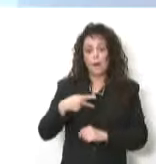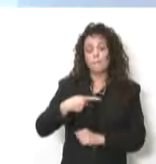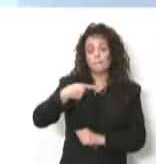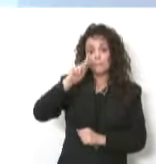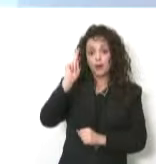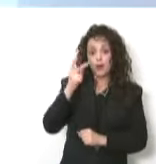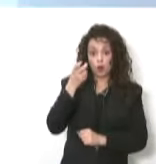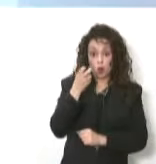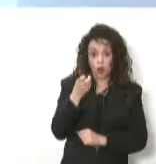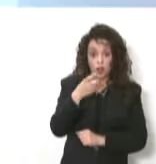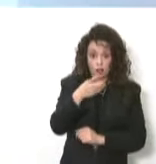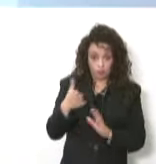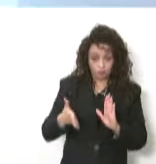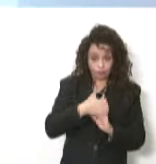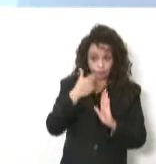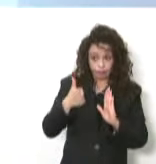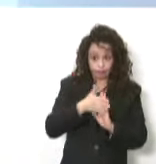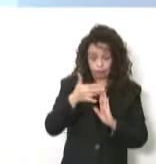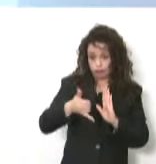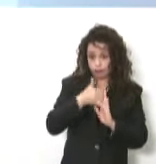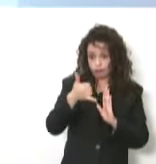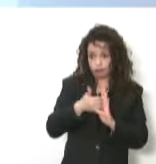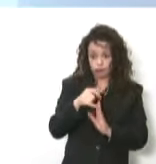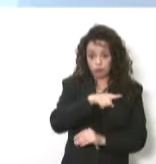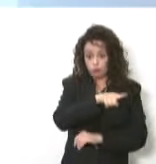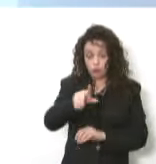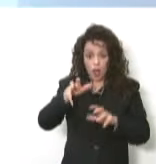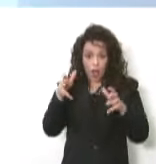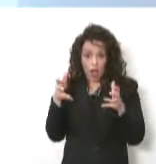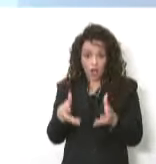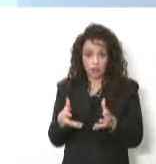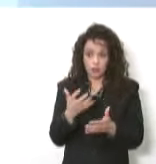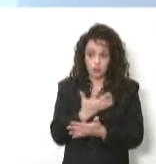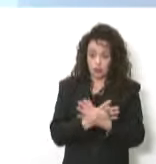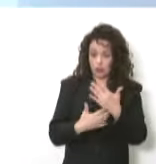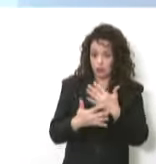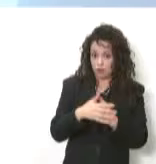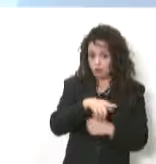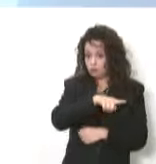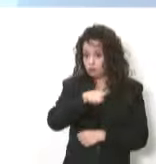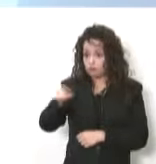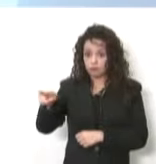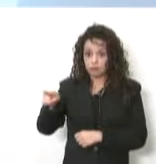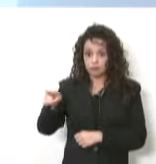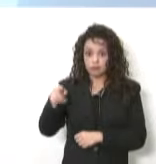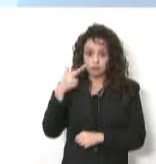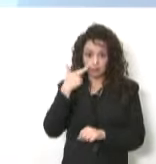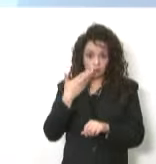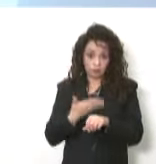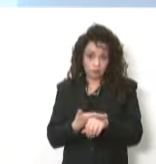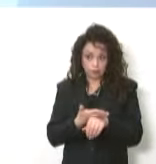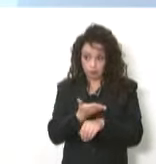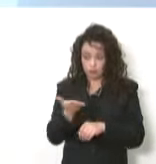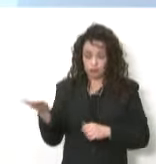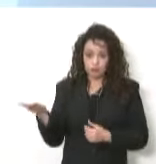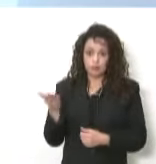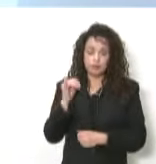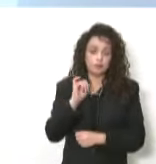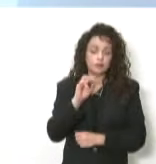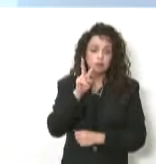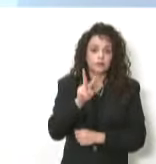la obra que ustedes hicieron, pues no cabe duda que